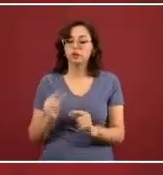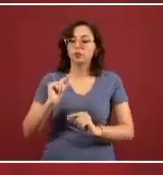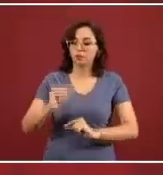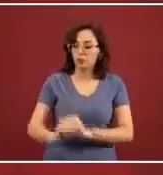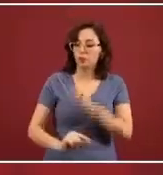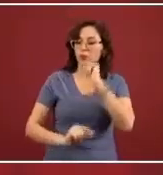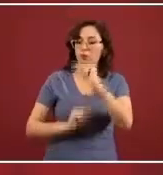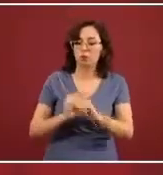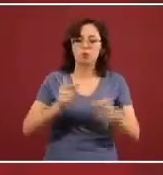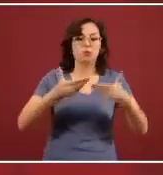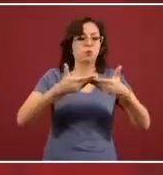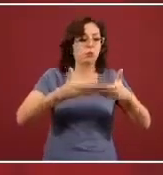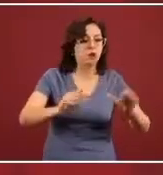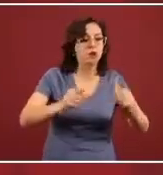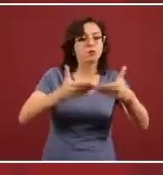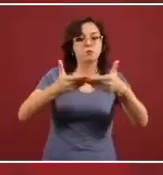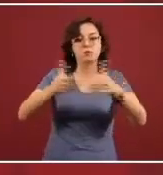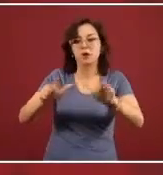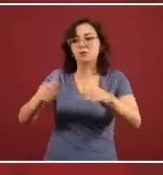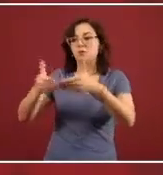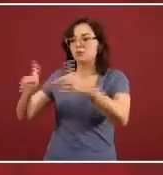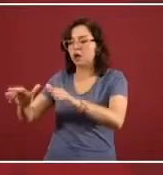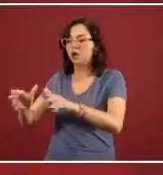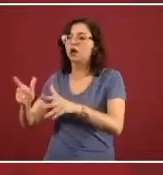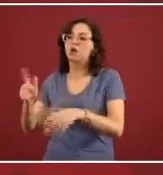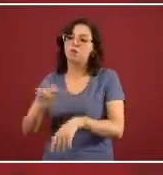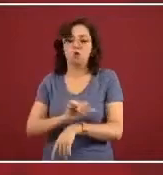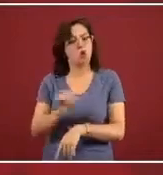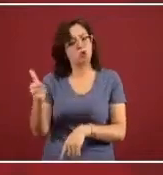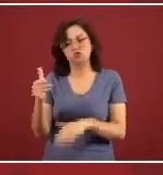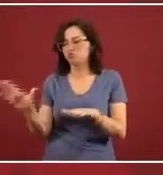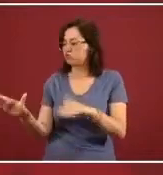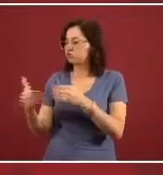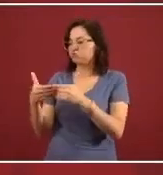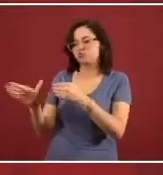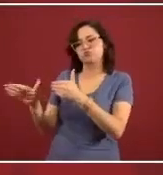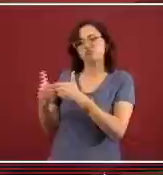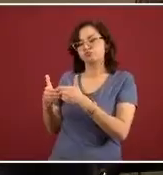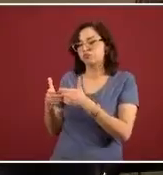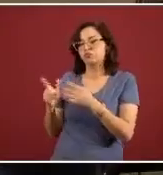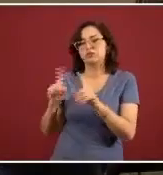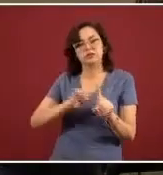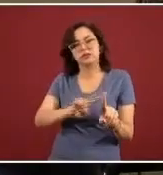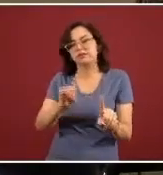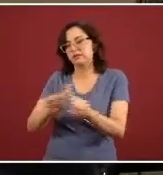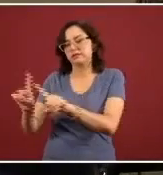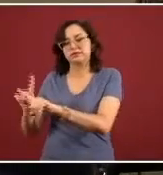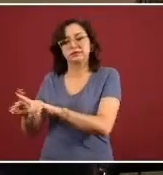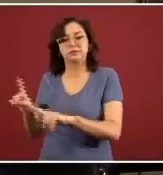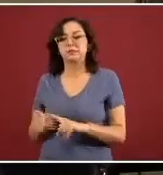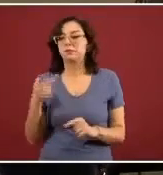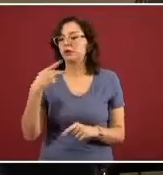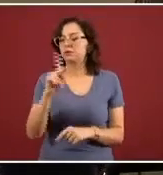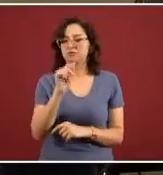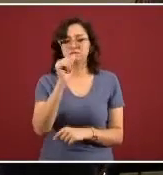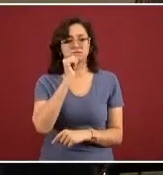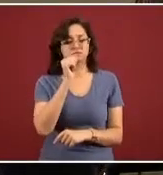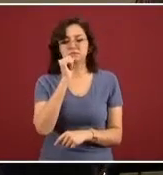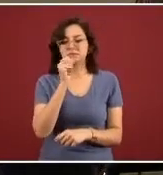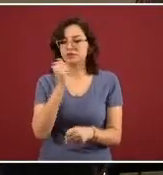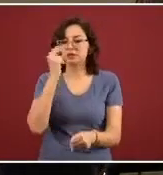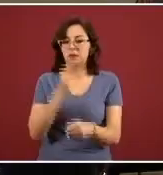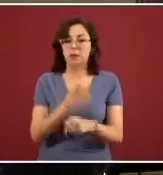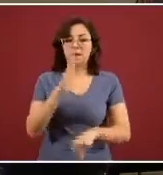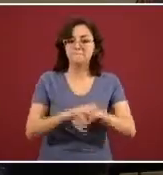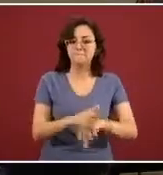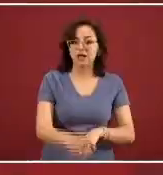específicas para continuar con estas medidas de sana distancia en otras vertientes. Pero insisto, es temprano para saber si serán